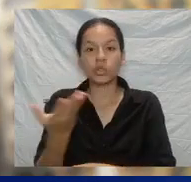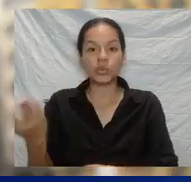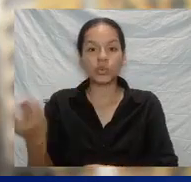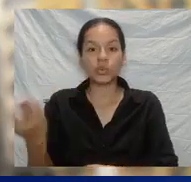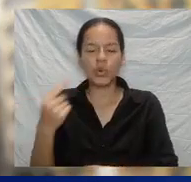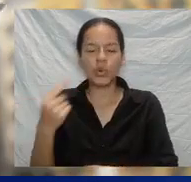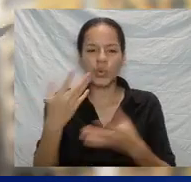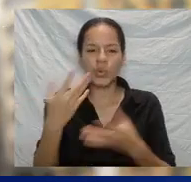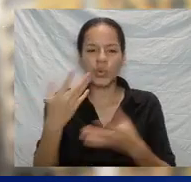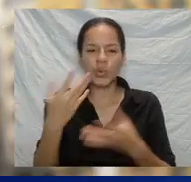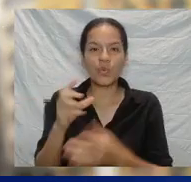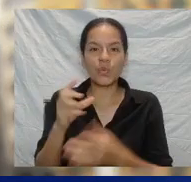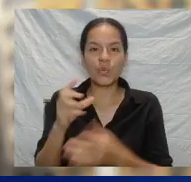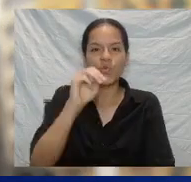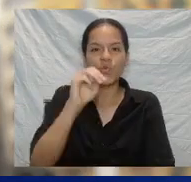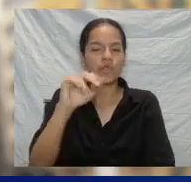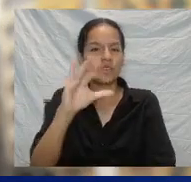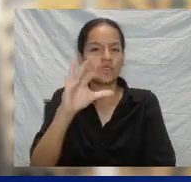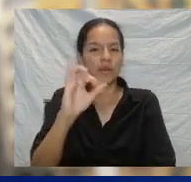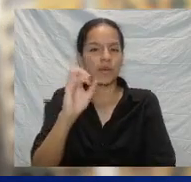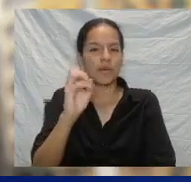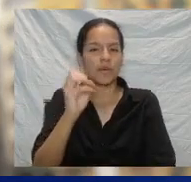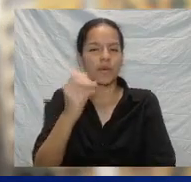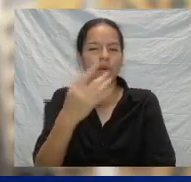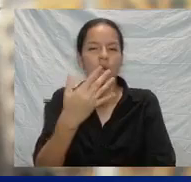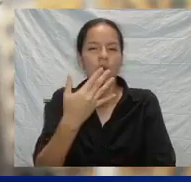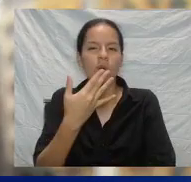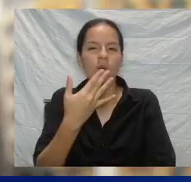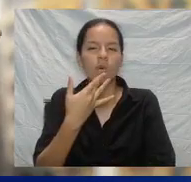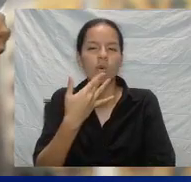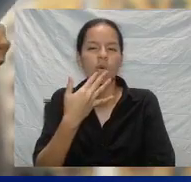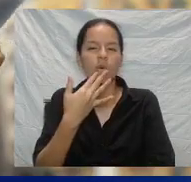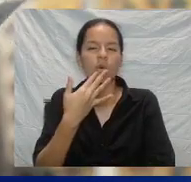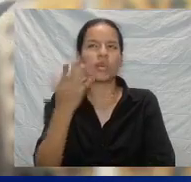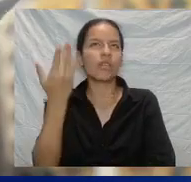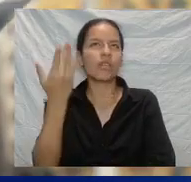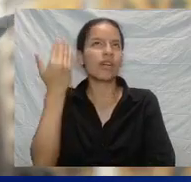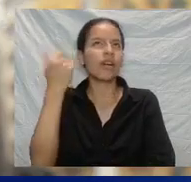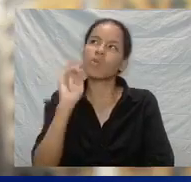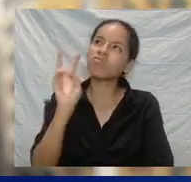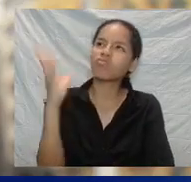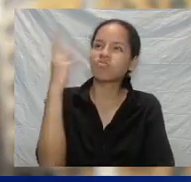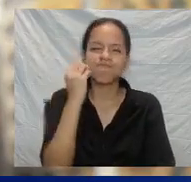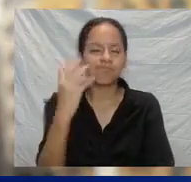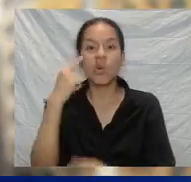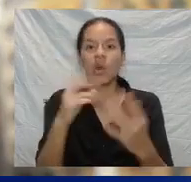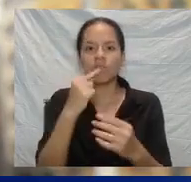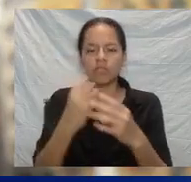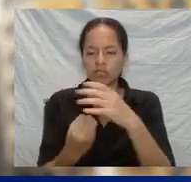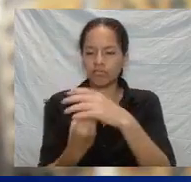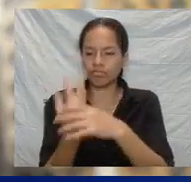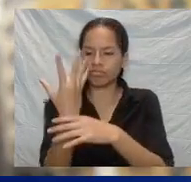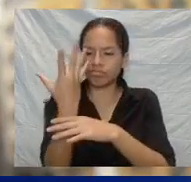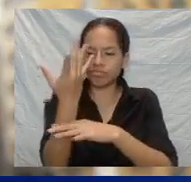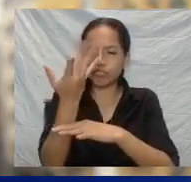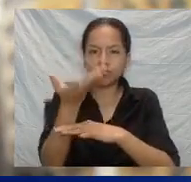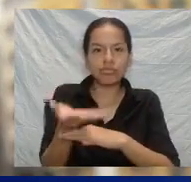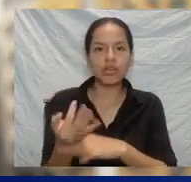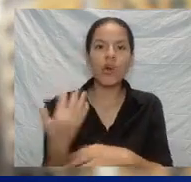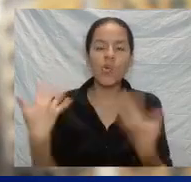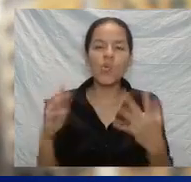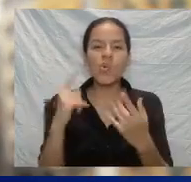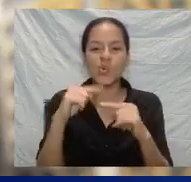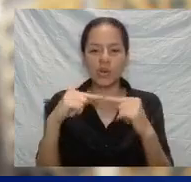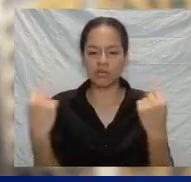ese color original de sus balcones pero queremos contar de los detalles de la pileta una de las plantas más antiguas que tenemos en la plaza maior que está por el momento